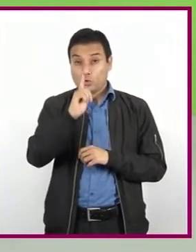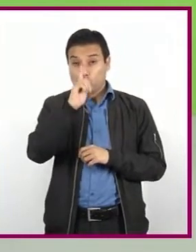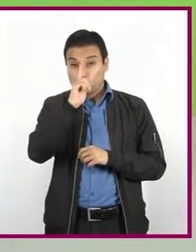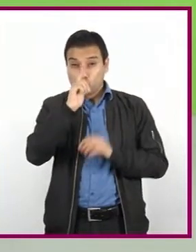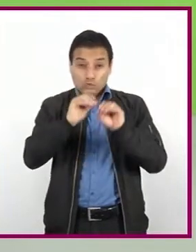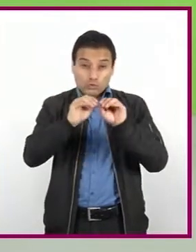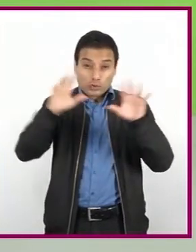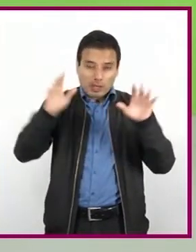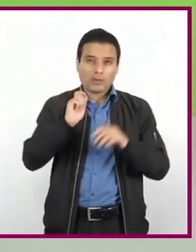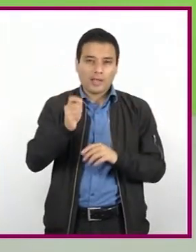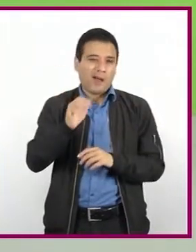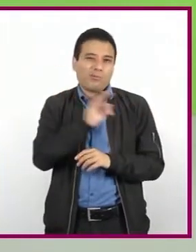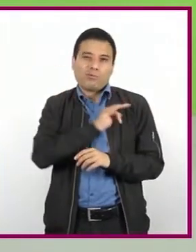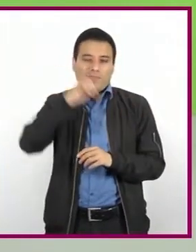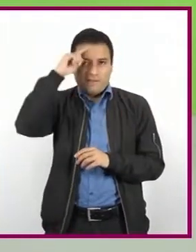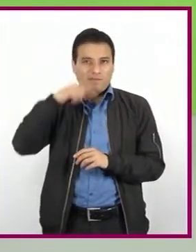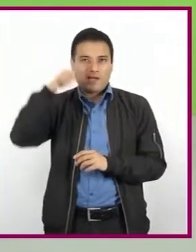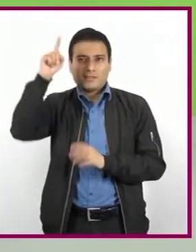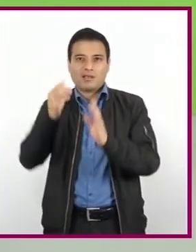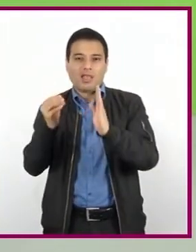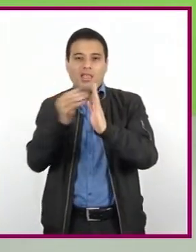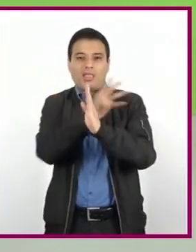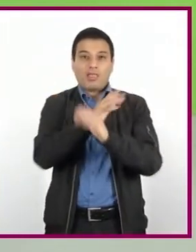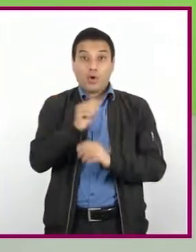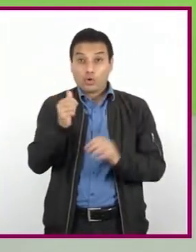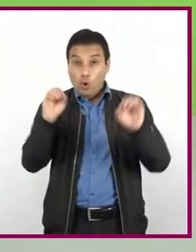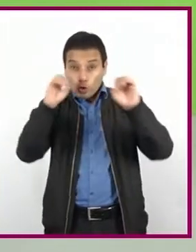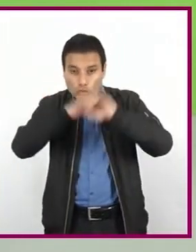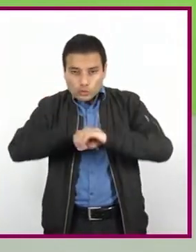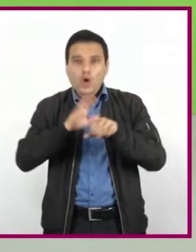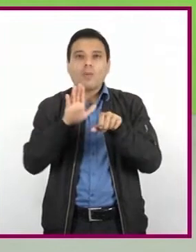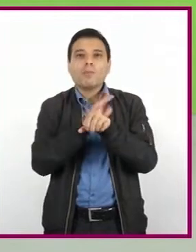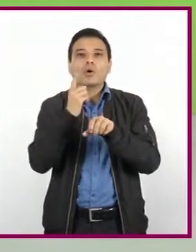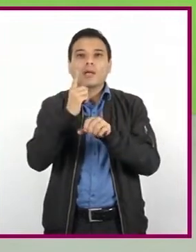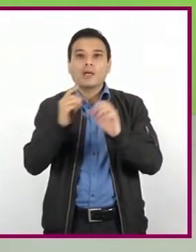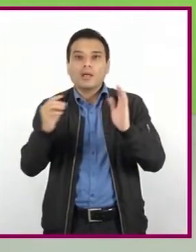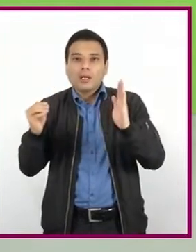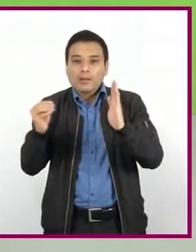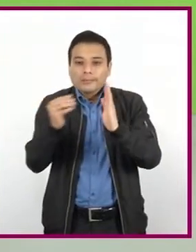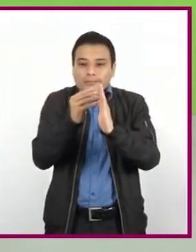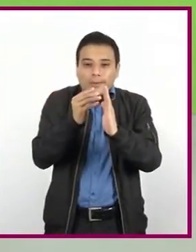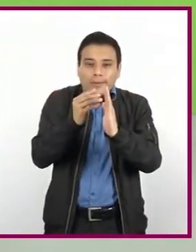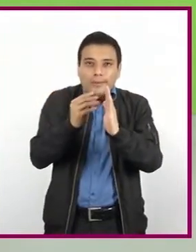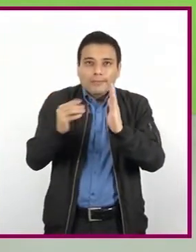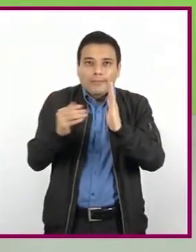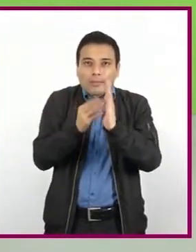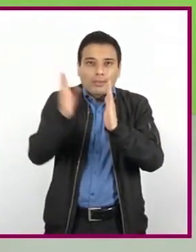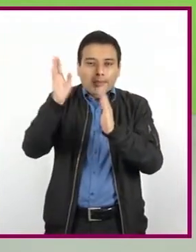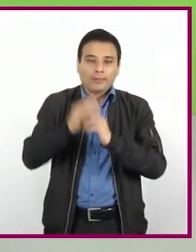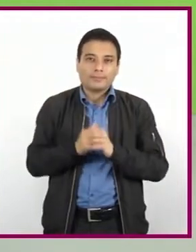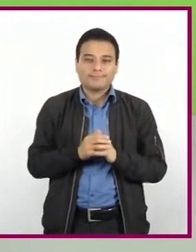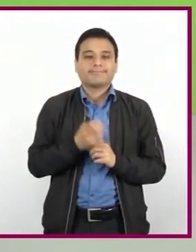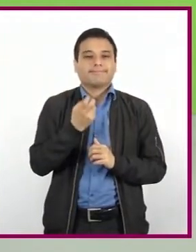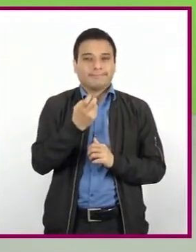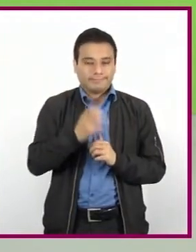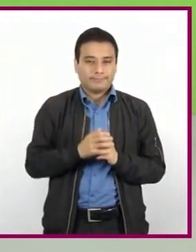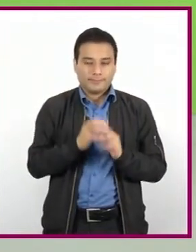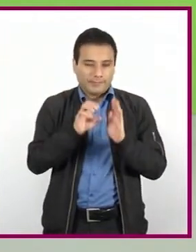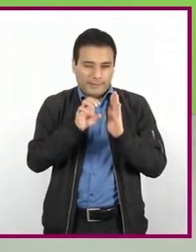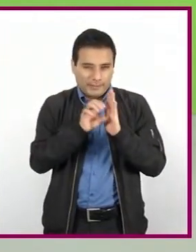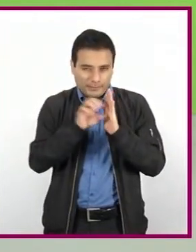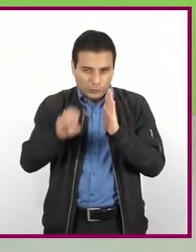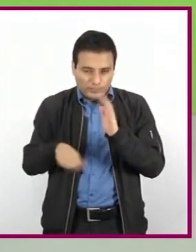luz, mientras que en las más oscuras no llega tanta. Muy bien. ¿Y qué piensas que pasaría si